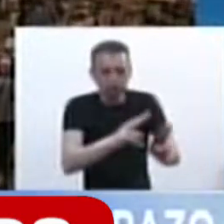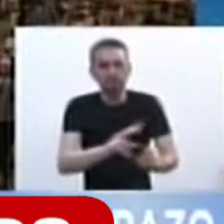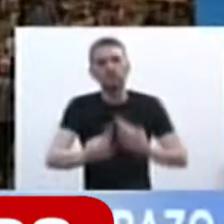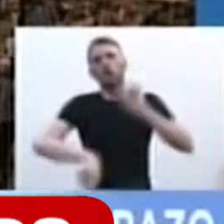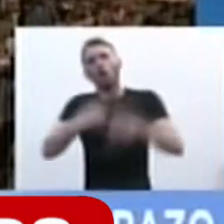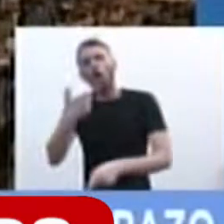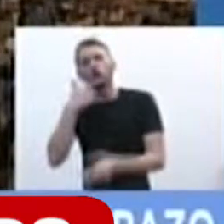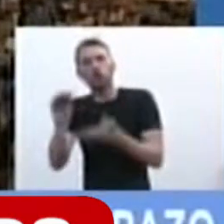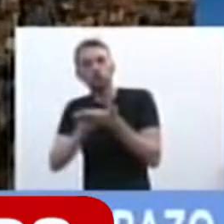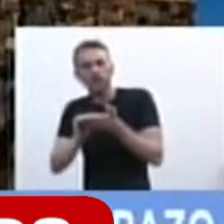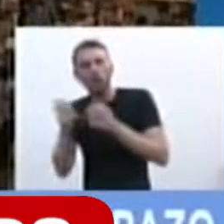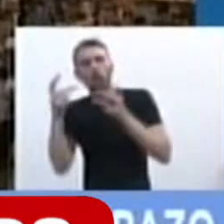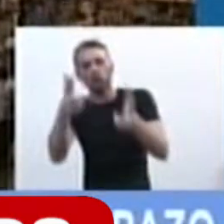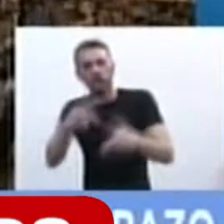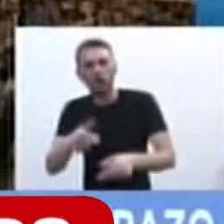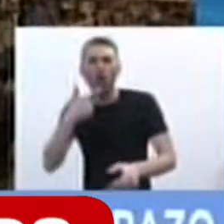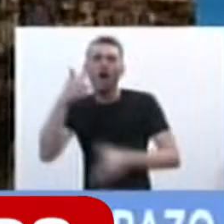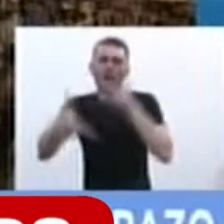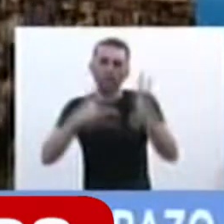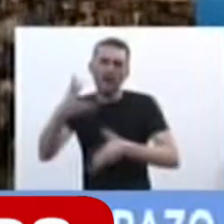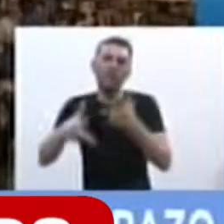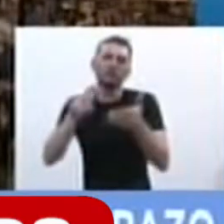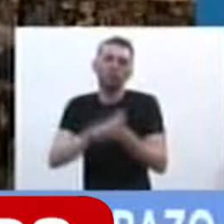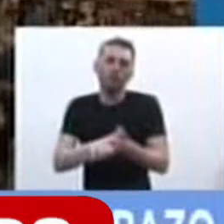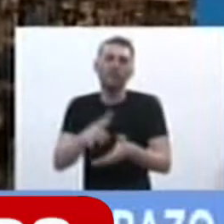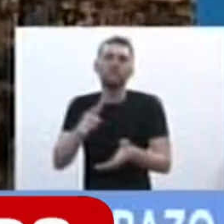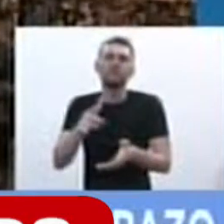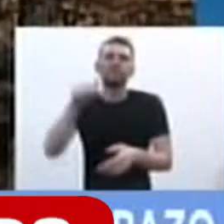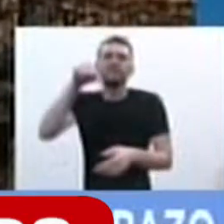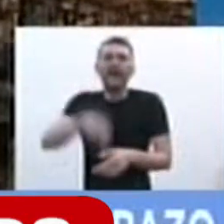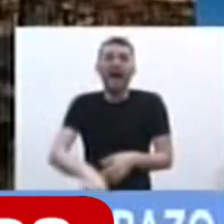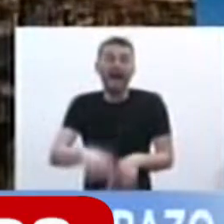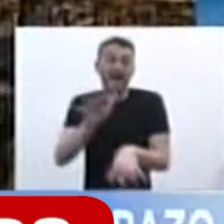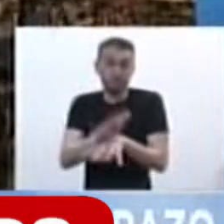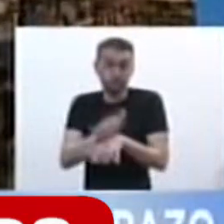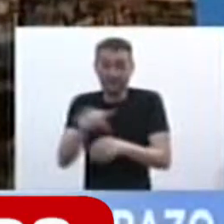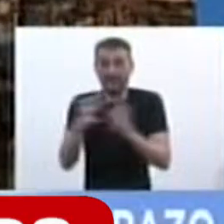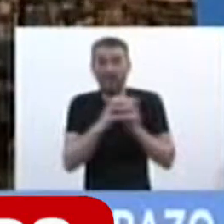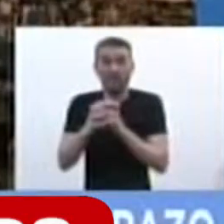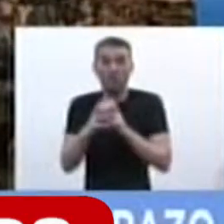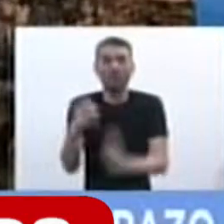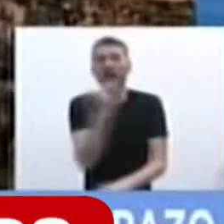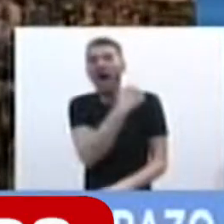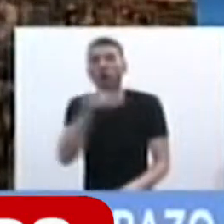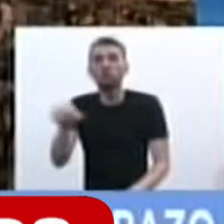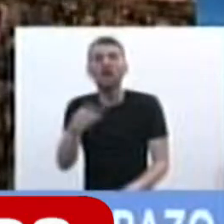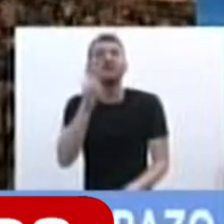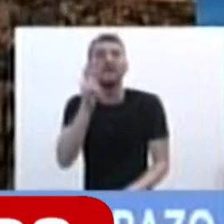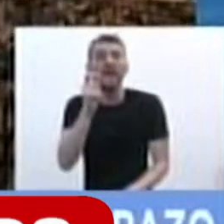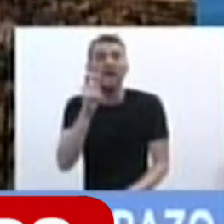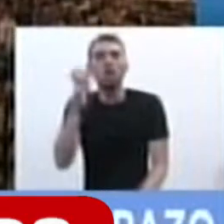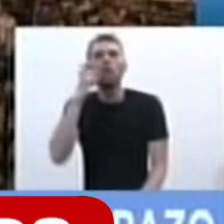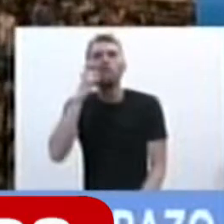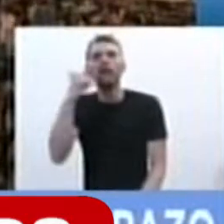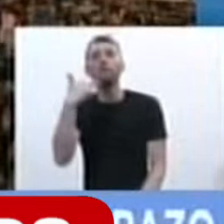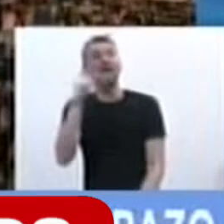Otro senador hablaba de que el gran ausente en esta ley, en este debate, era el padre del